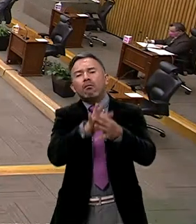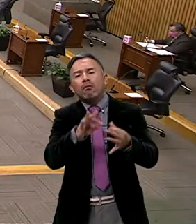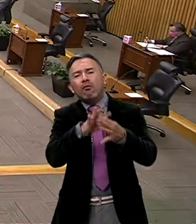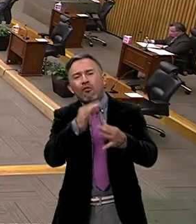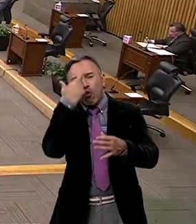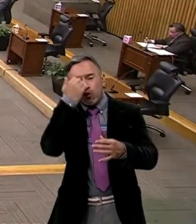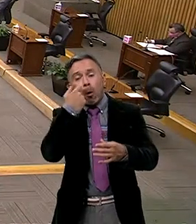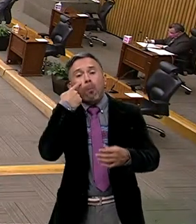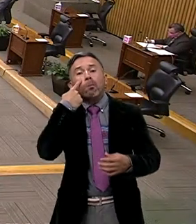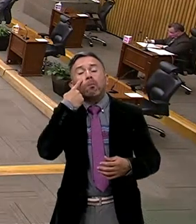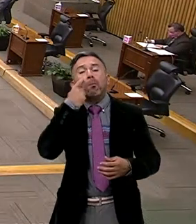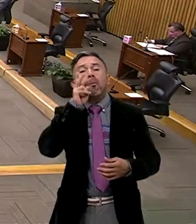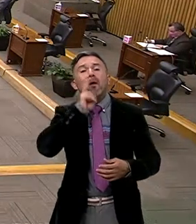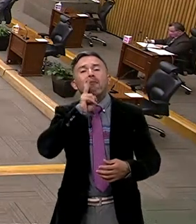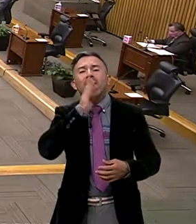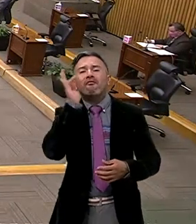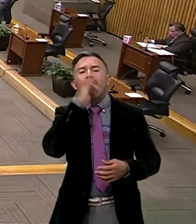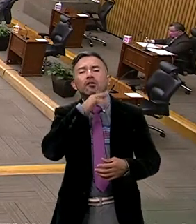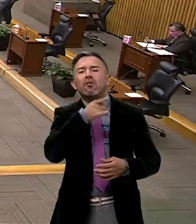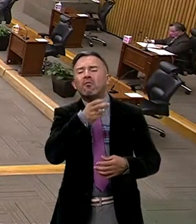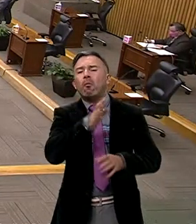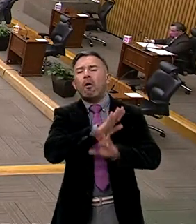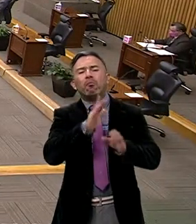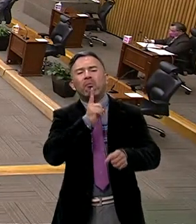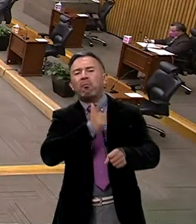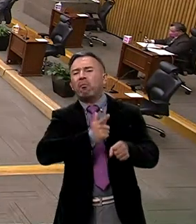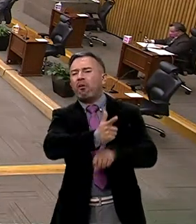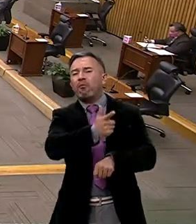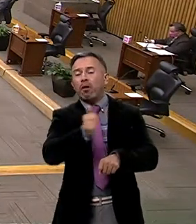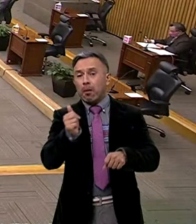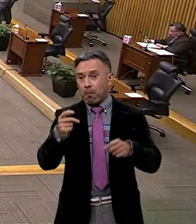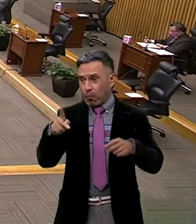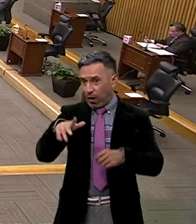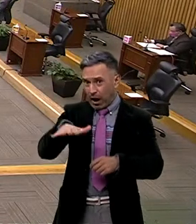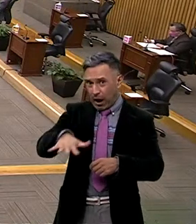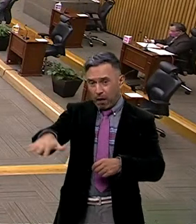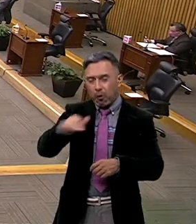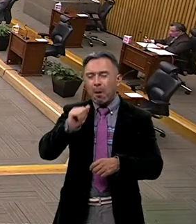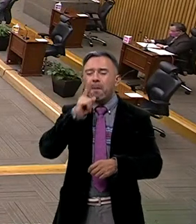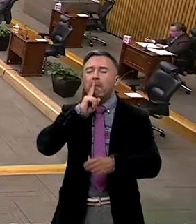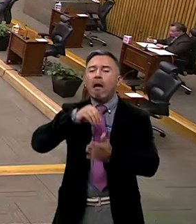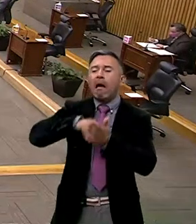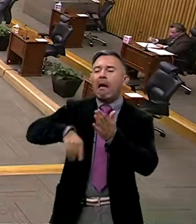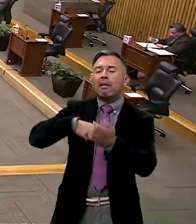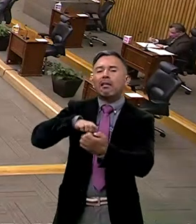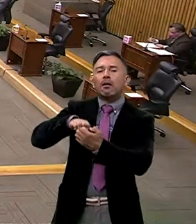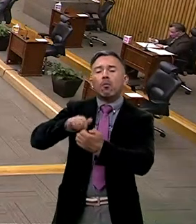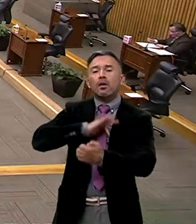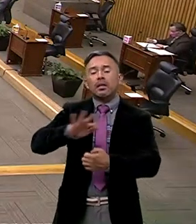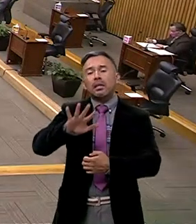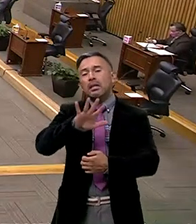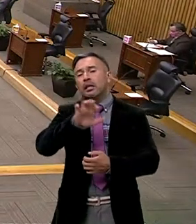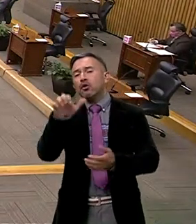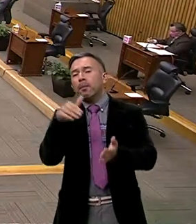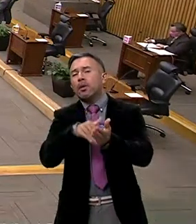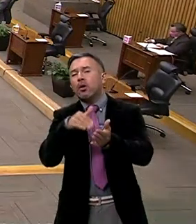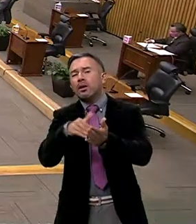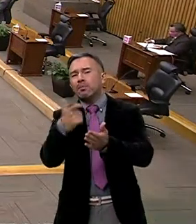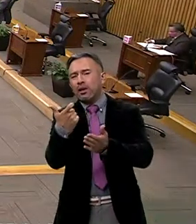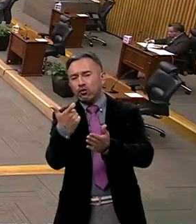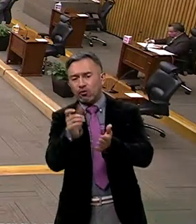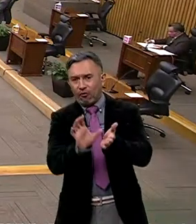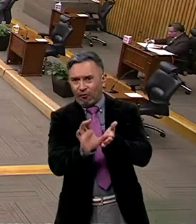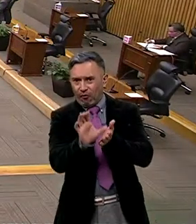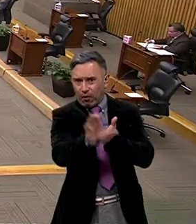falsas dan al suelo al querer engañar al pueblo sobre que se destinó más de 500 millones de pesos a la consulta popular